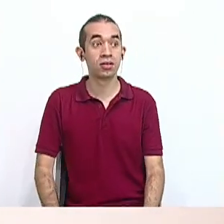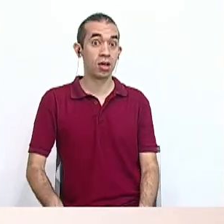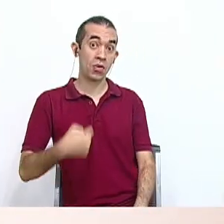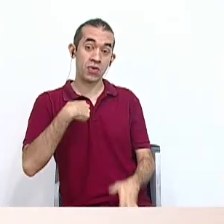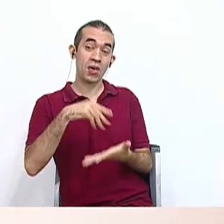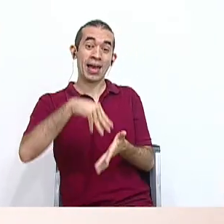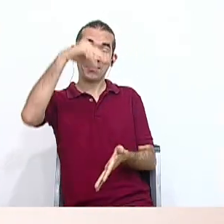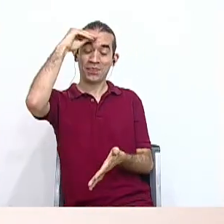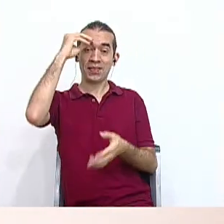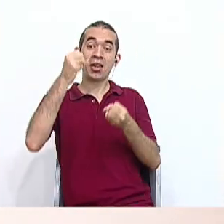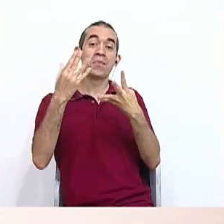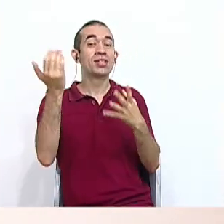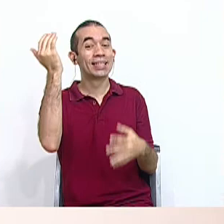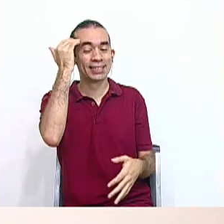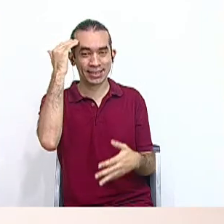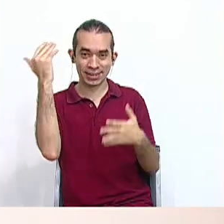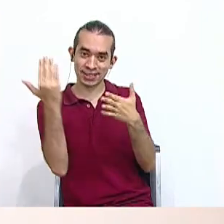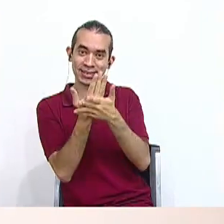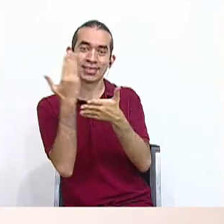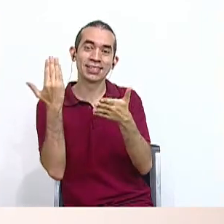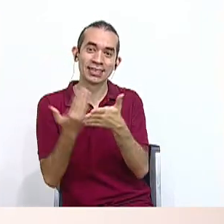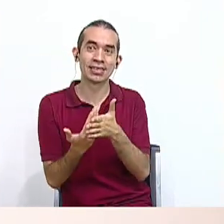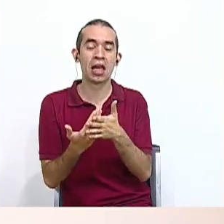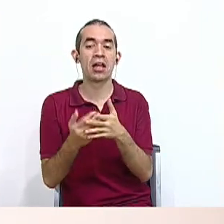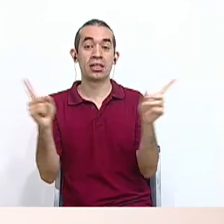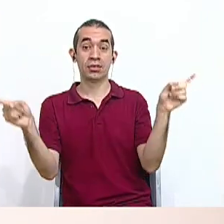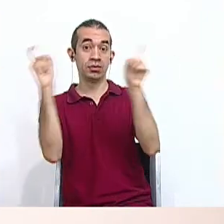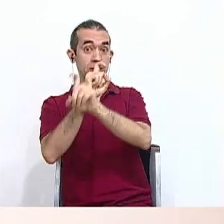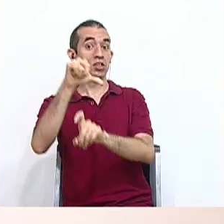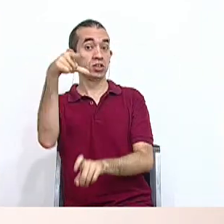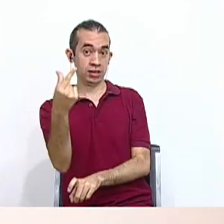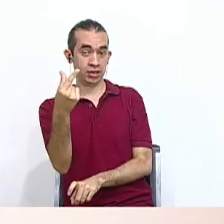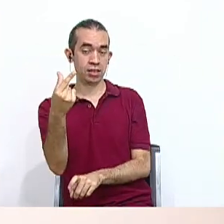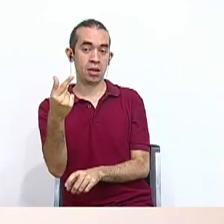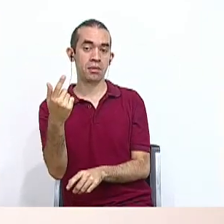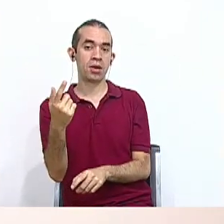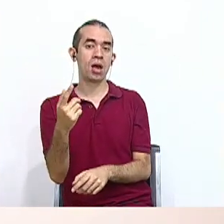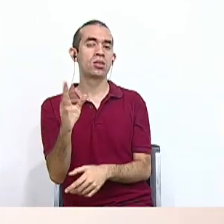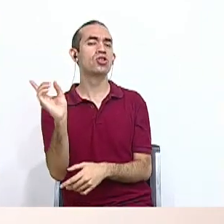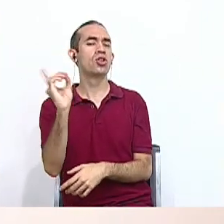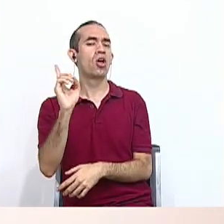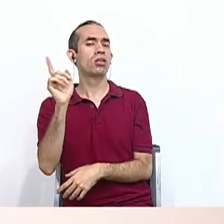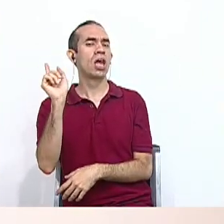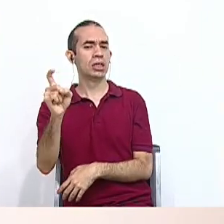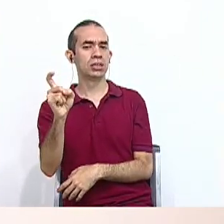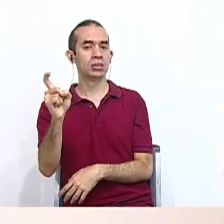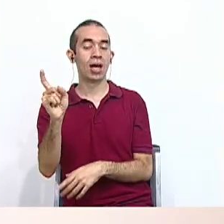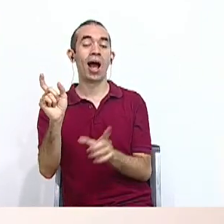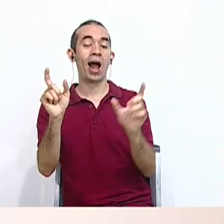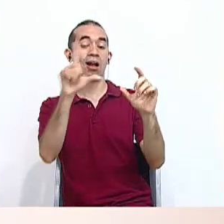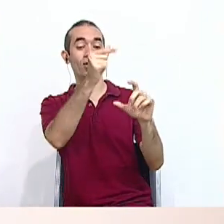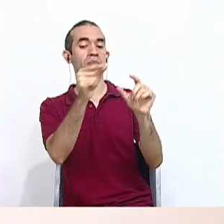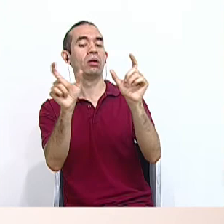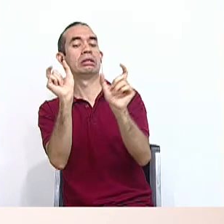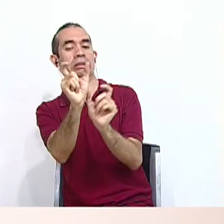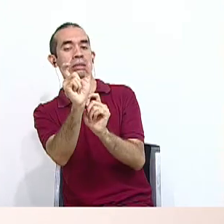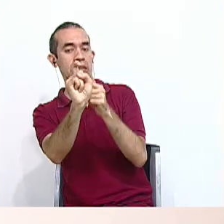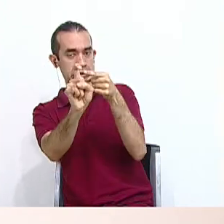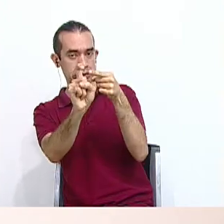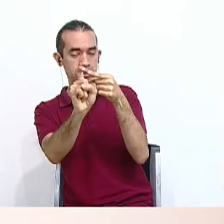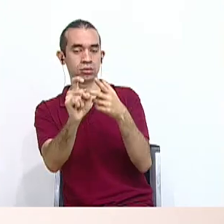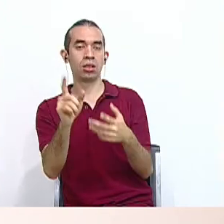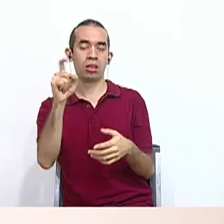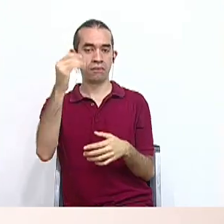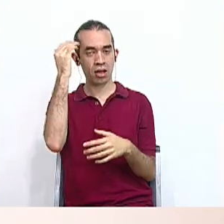Aprendí muchos conocimientos nuevos, que las ecuaciones logarítmicas tienen la incógnita en el argumento y que se debe conocer el dominio